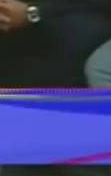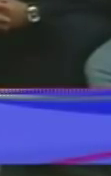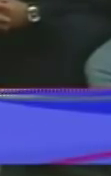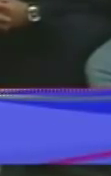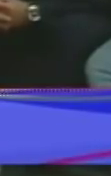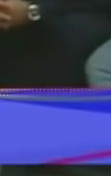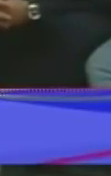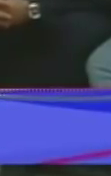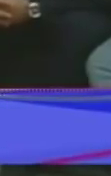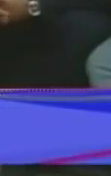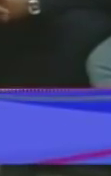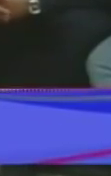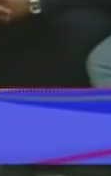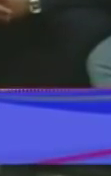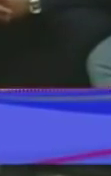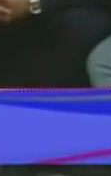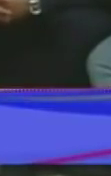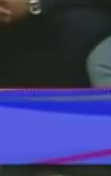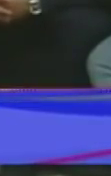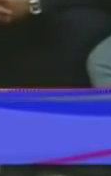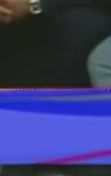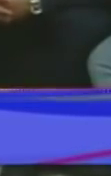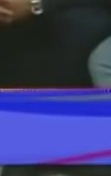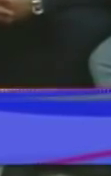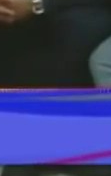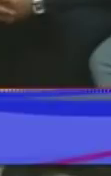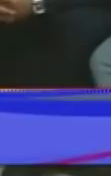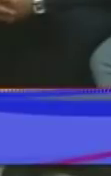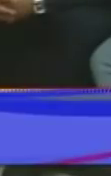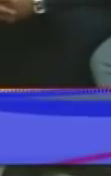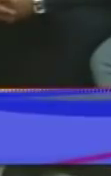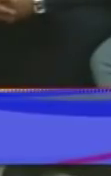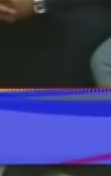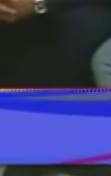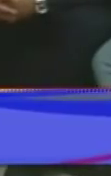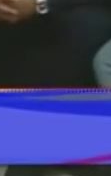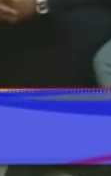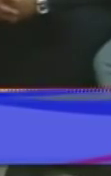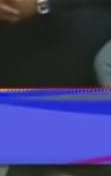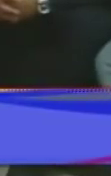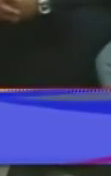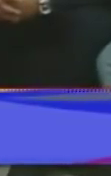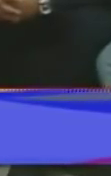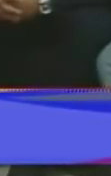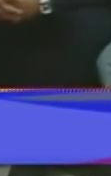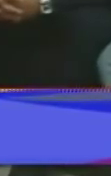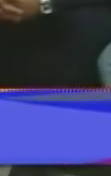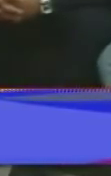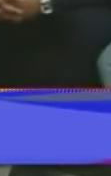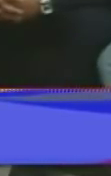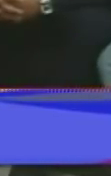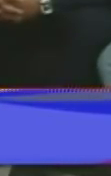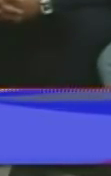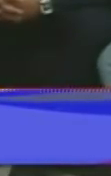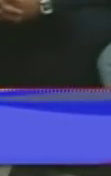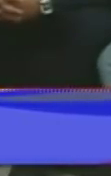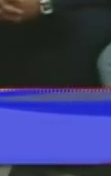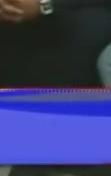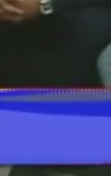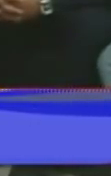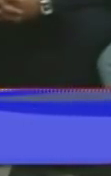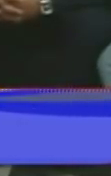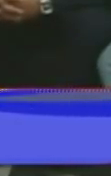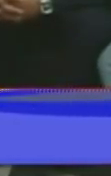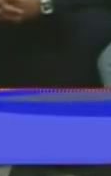día ahora son propietarios. Yo leí y te entrego este título de propiedad y tu llave para que tus hijos tengan hoy